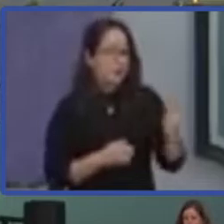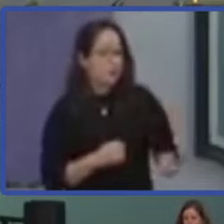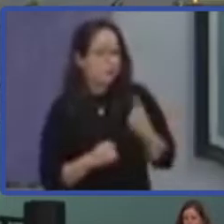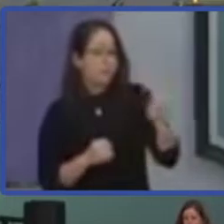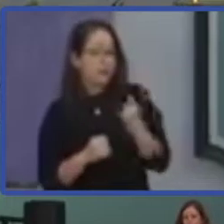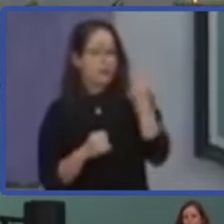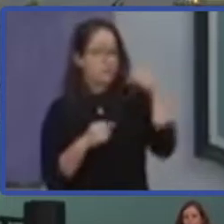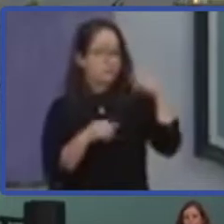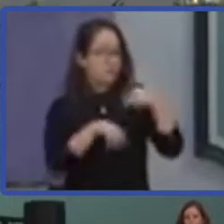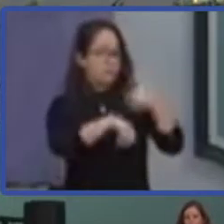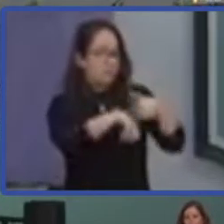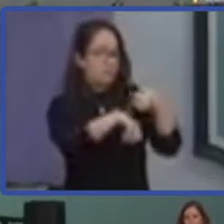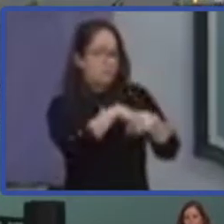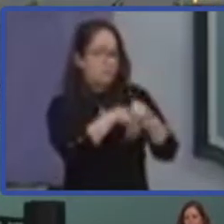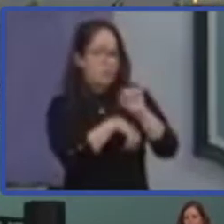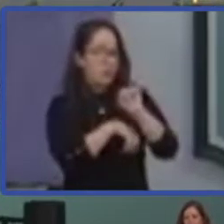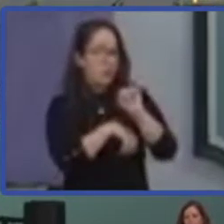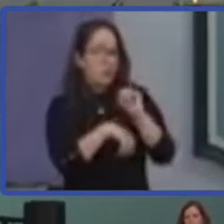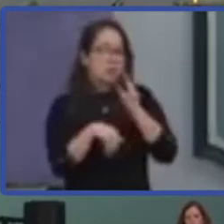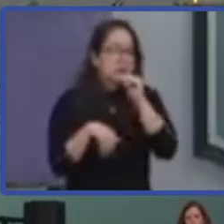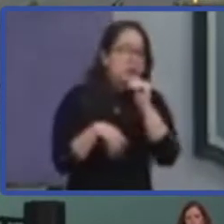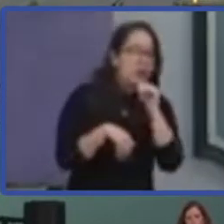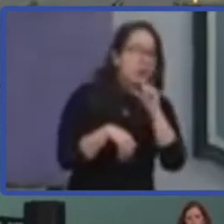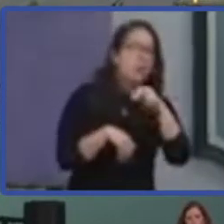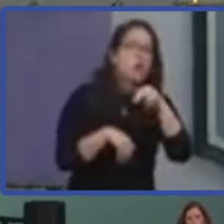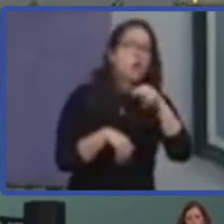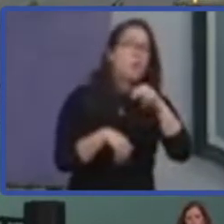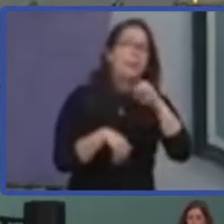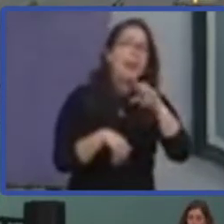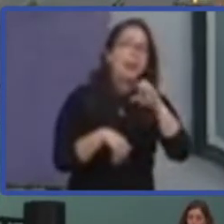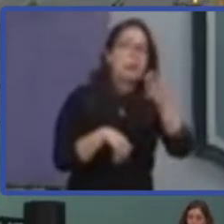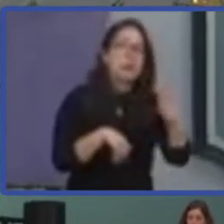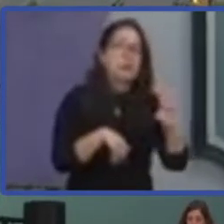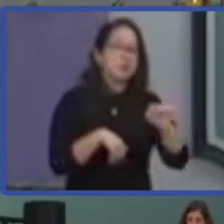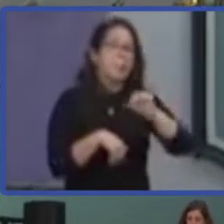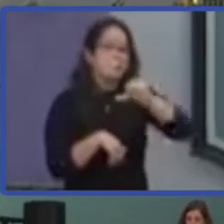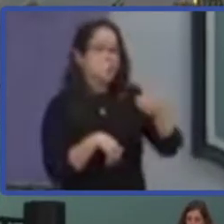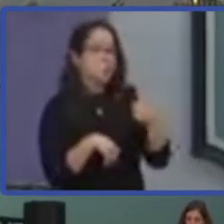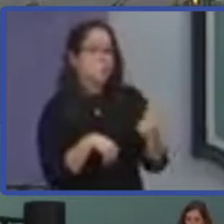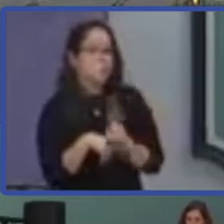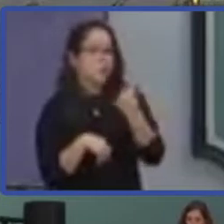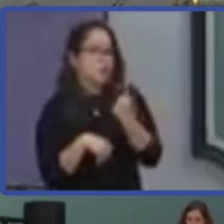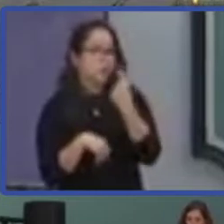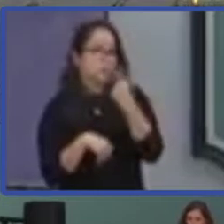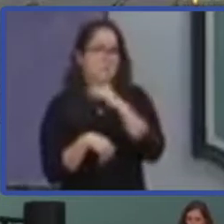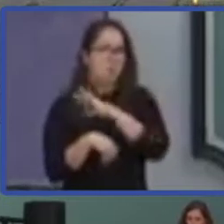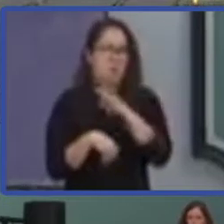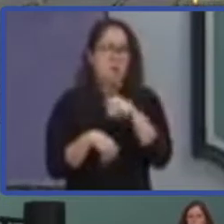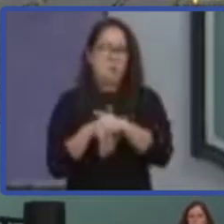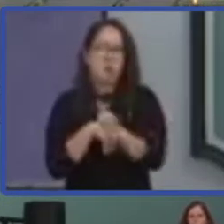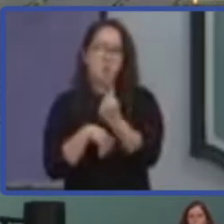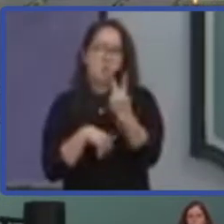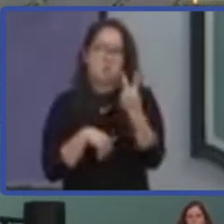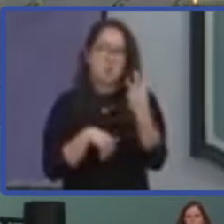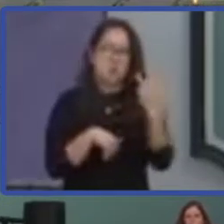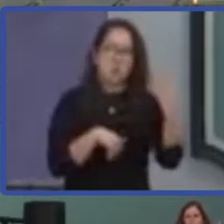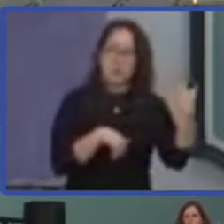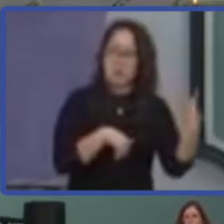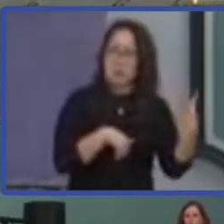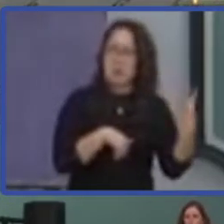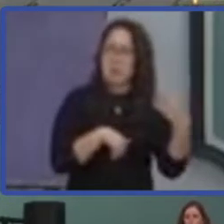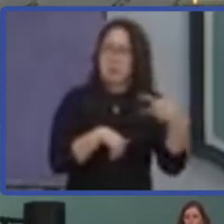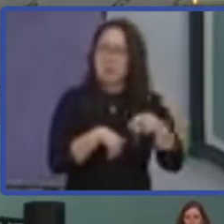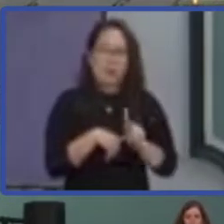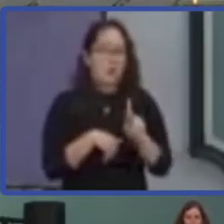pero el otro infinito se llama un infinito o sea porque se le puede dar número uno, dos, tres, cuatro pero hay infinitos no